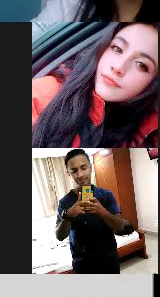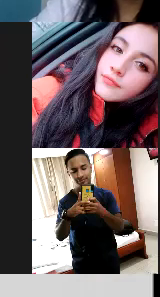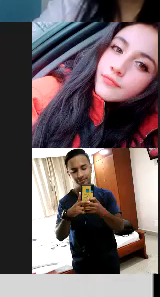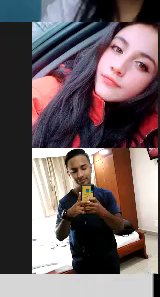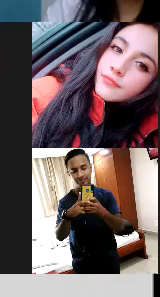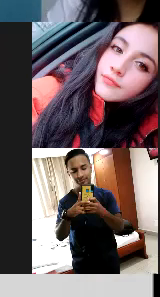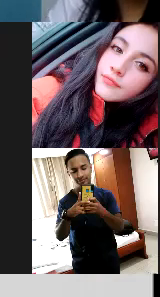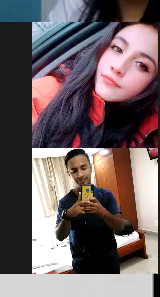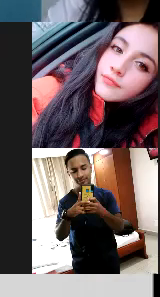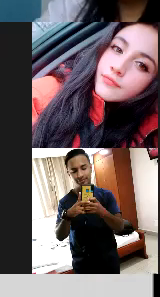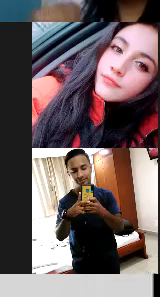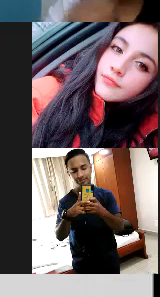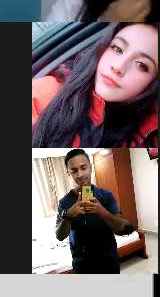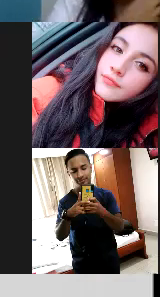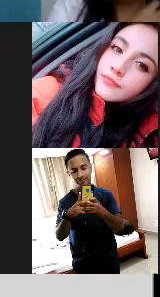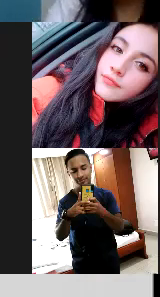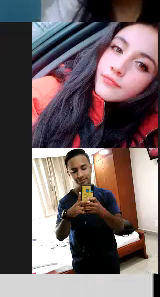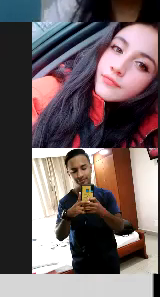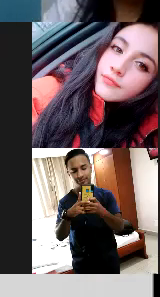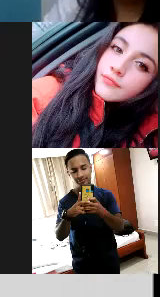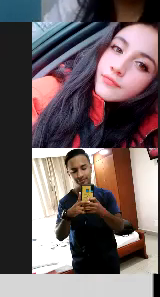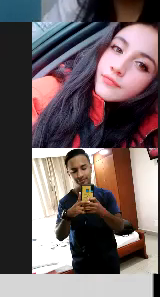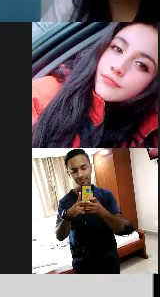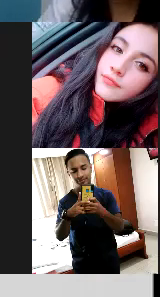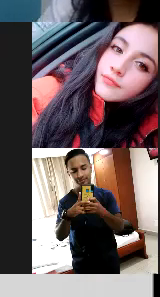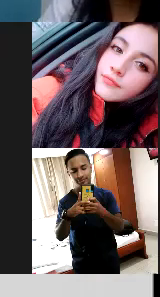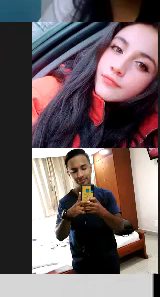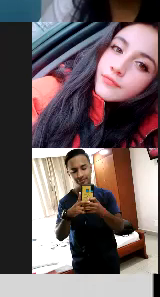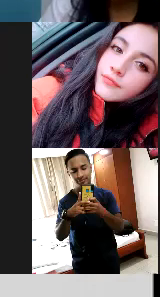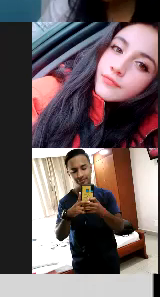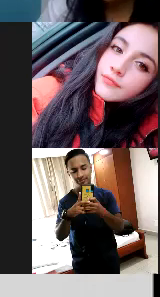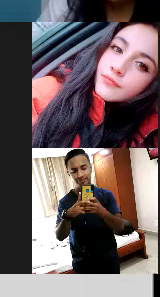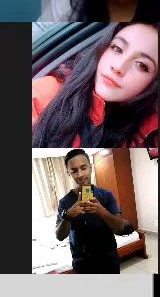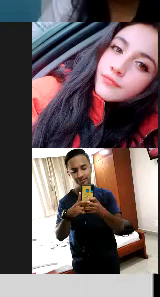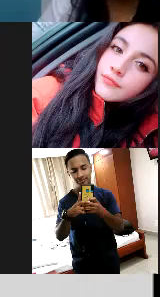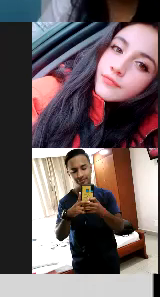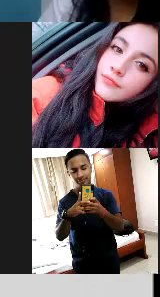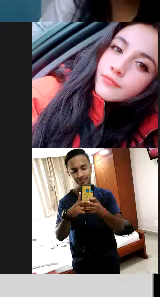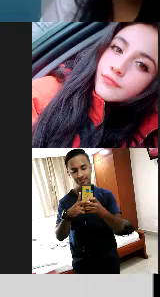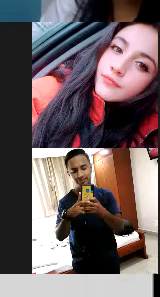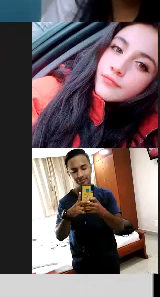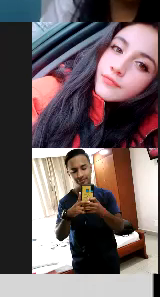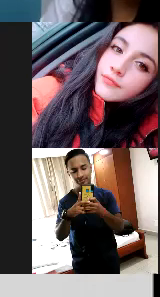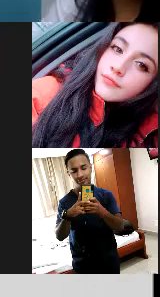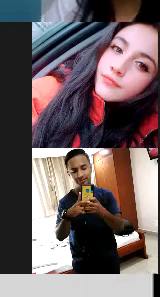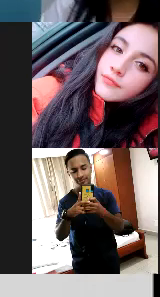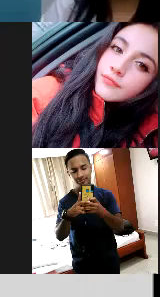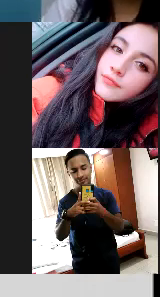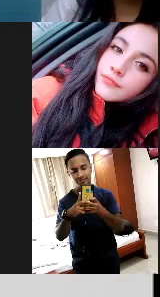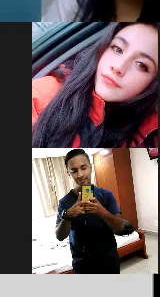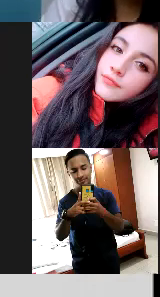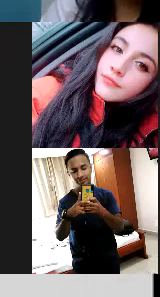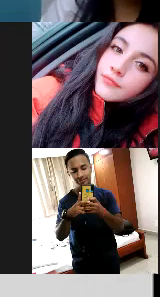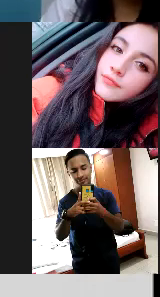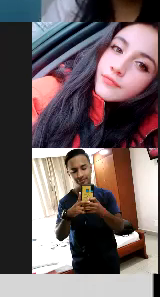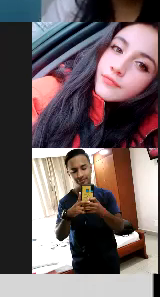¿Ya? Un paciente diagnosticado con enfermedad renal crónica, vamos a encontrar todos estos signos y todos estos síntomas. Va a estar